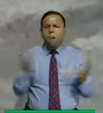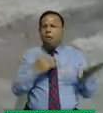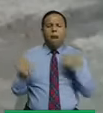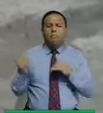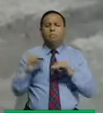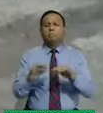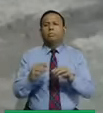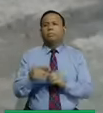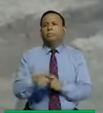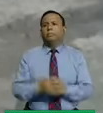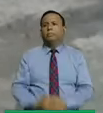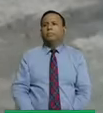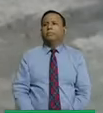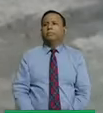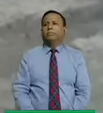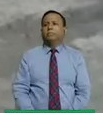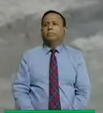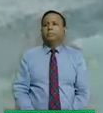Informó Roselena Vascones.